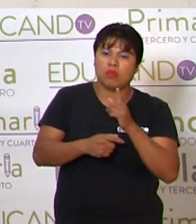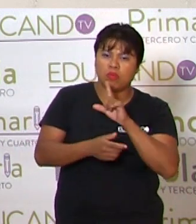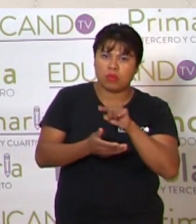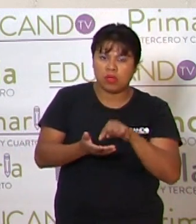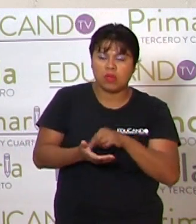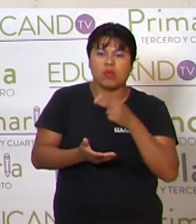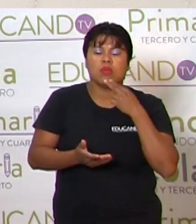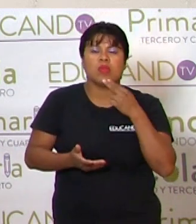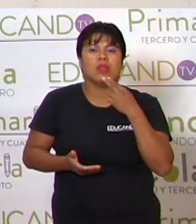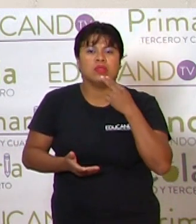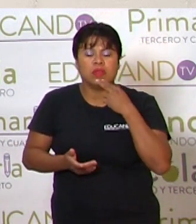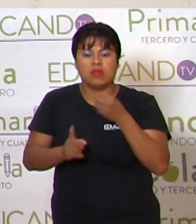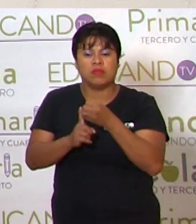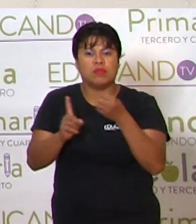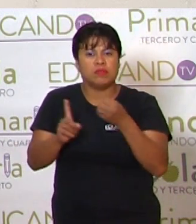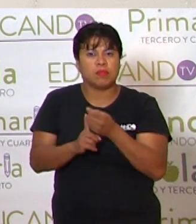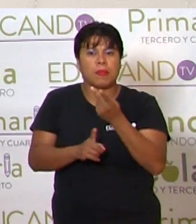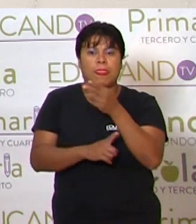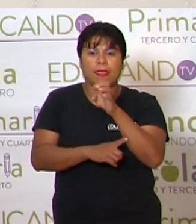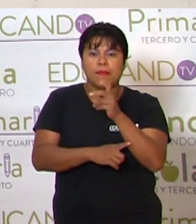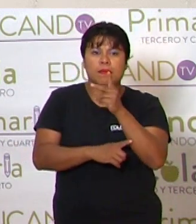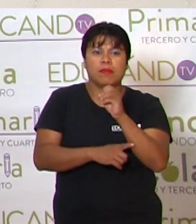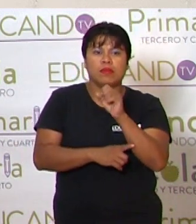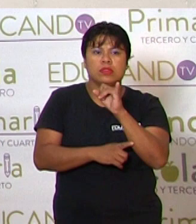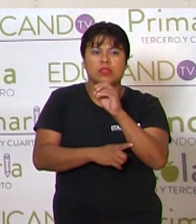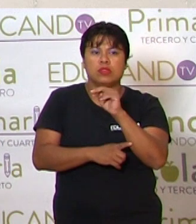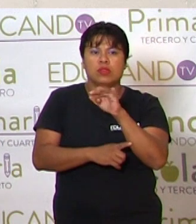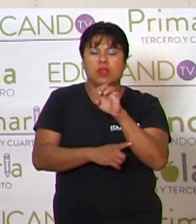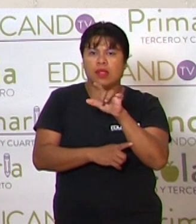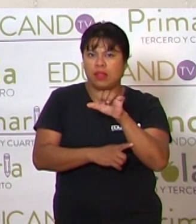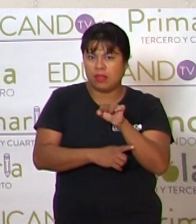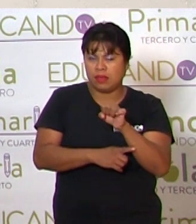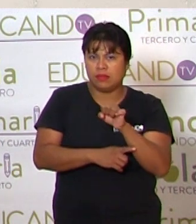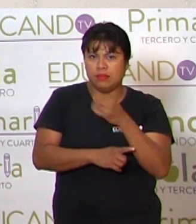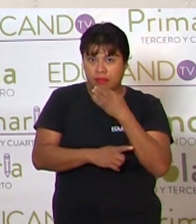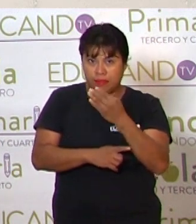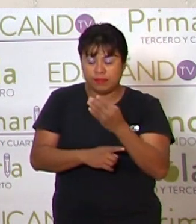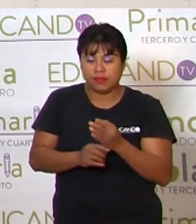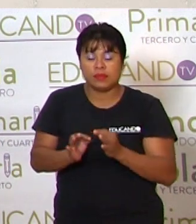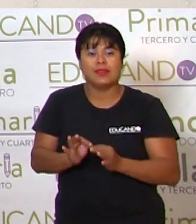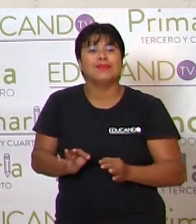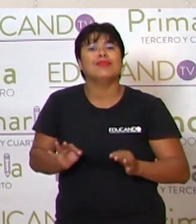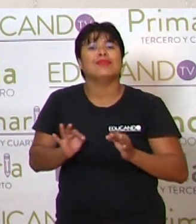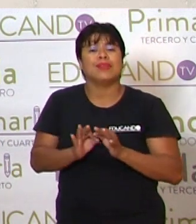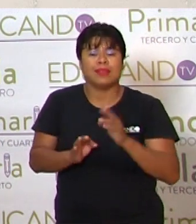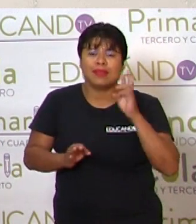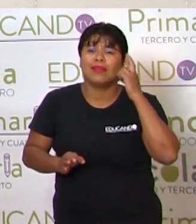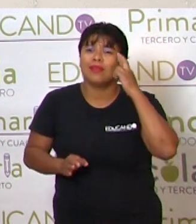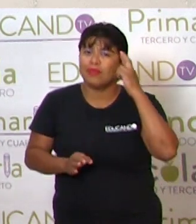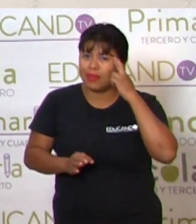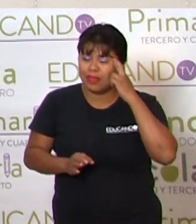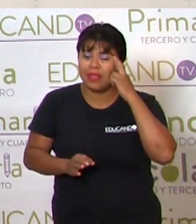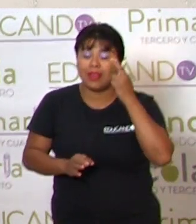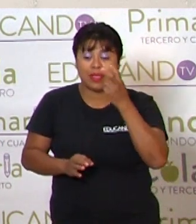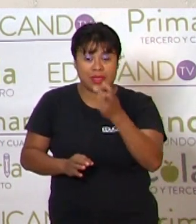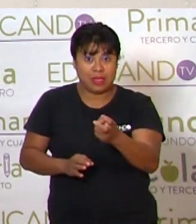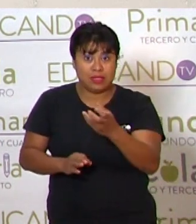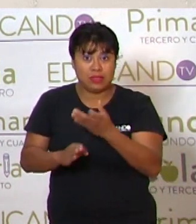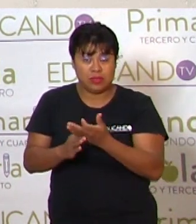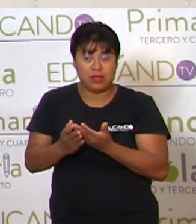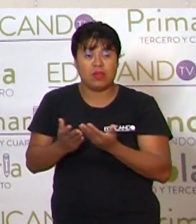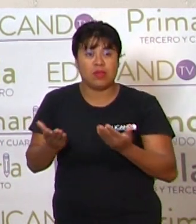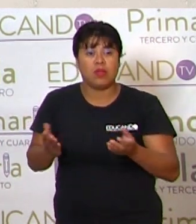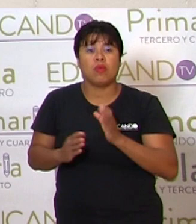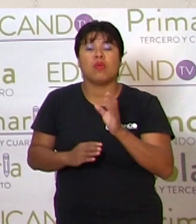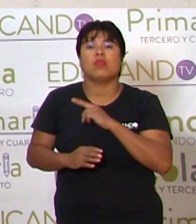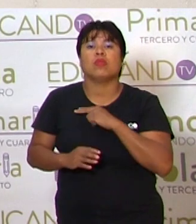lugar utilizando frases preposicionales. ¿Bien? Es importante recordar acá que en este